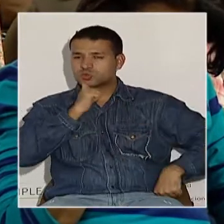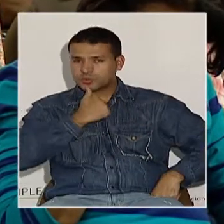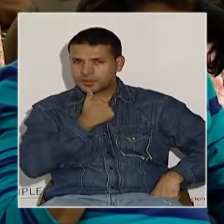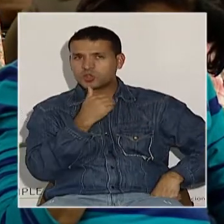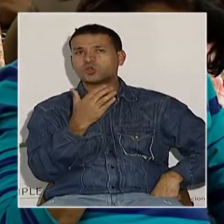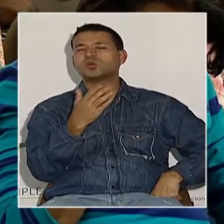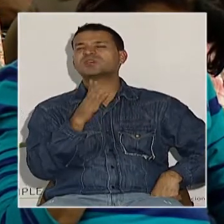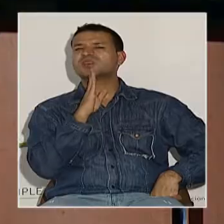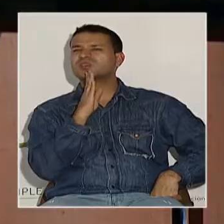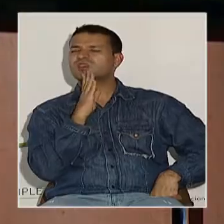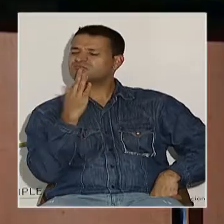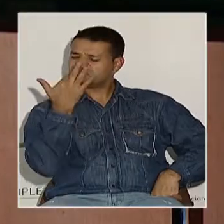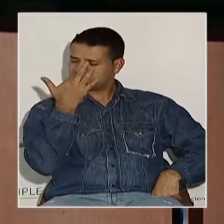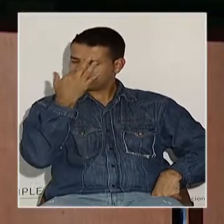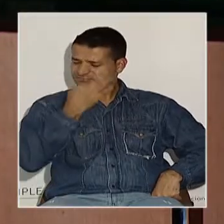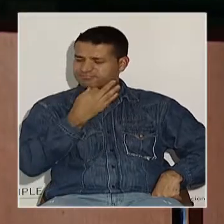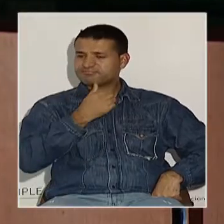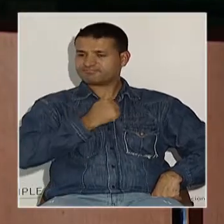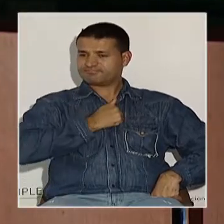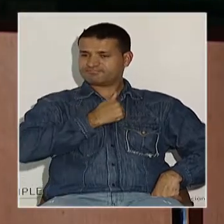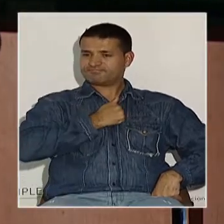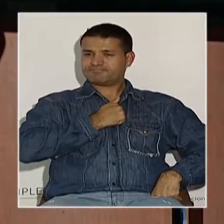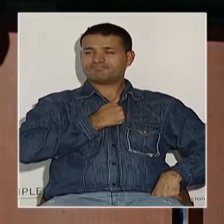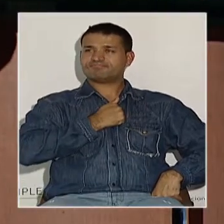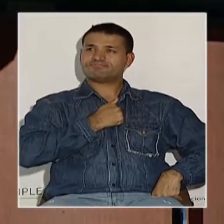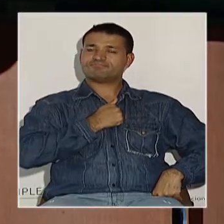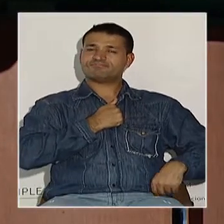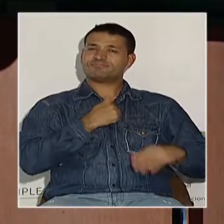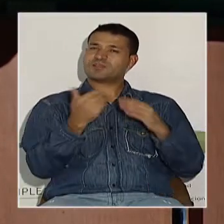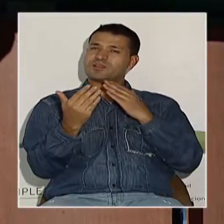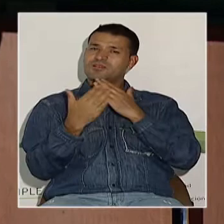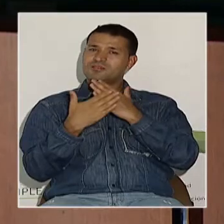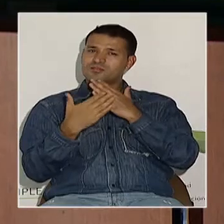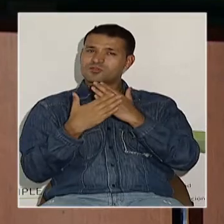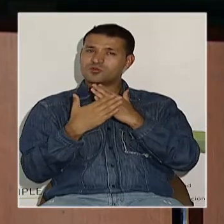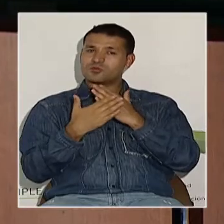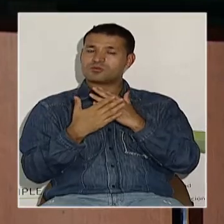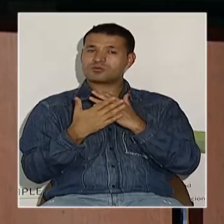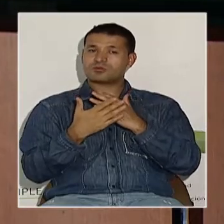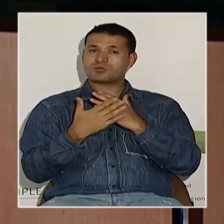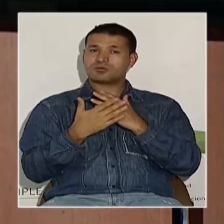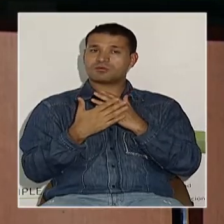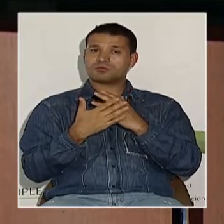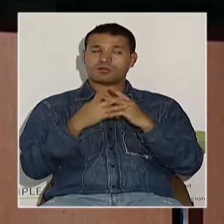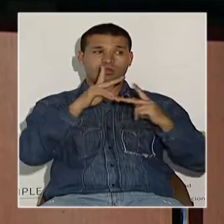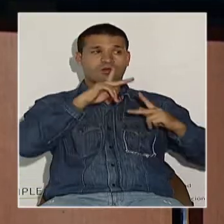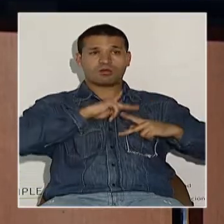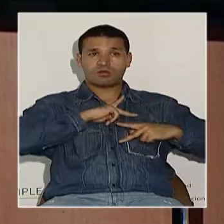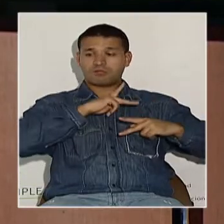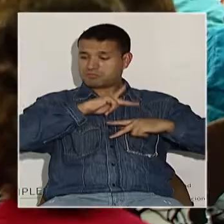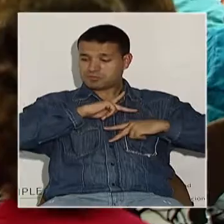realidad? El que la está viviendo, y esa es la responsabilidad. Casi siempre la trasladamos a otros.